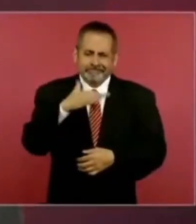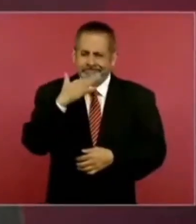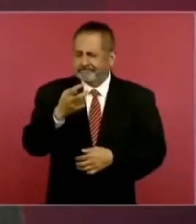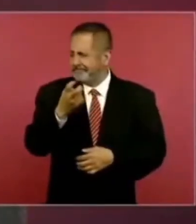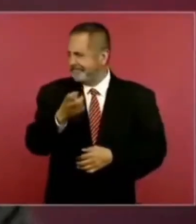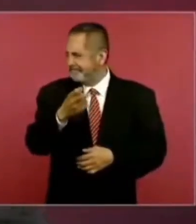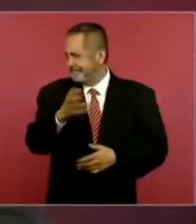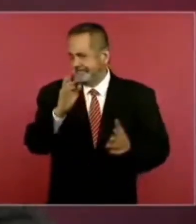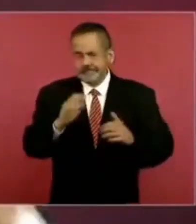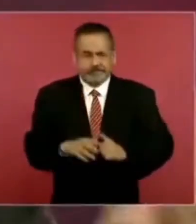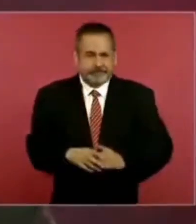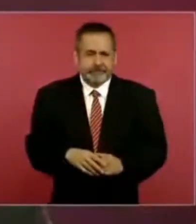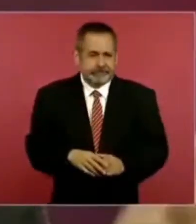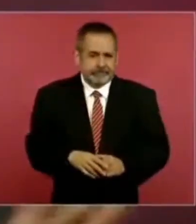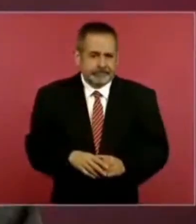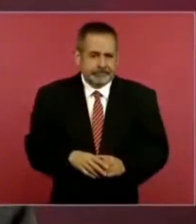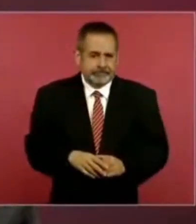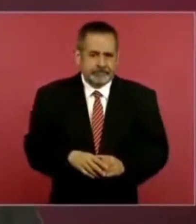O sea,